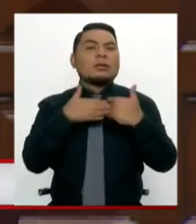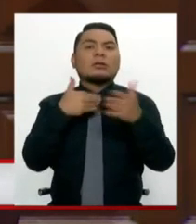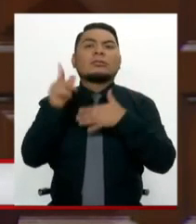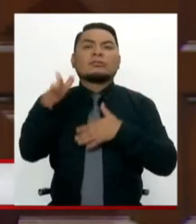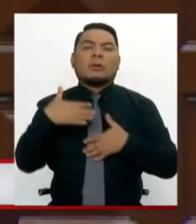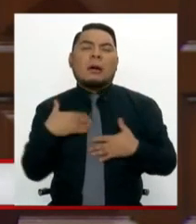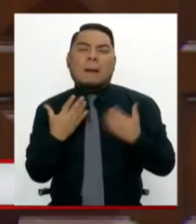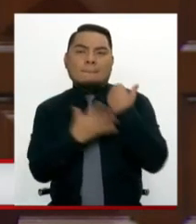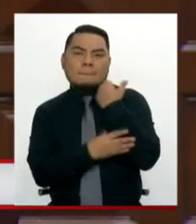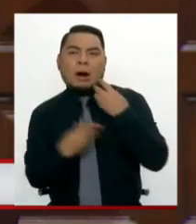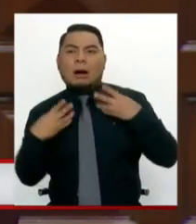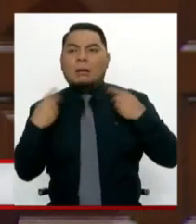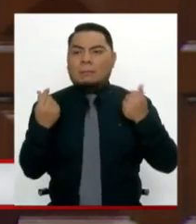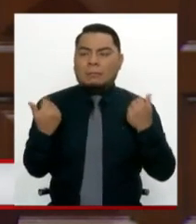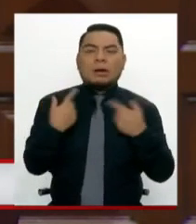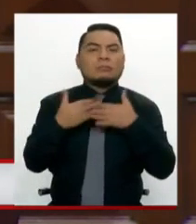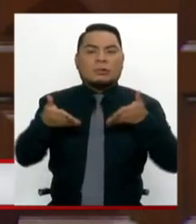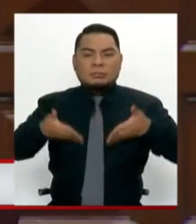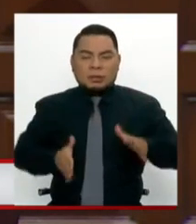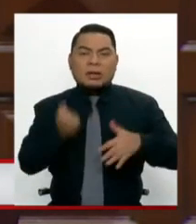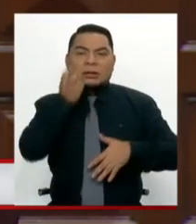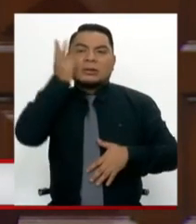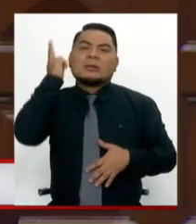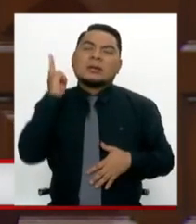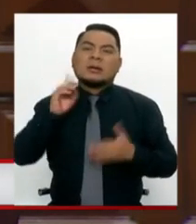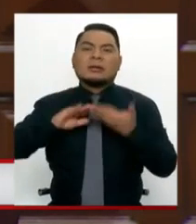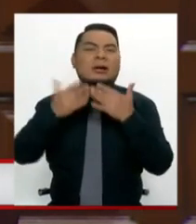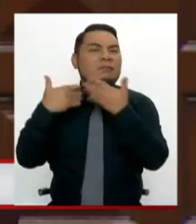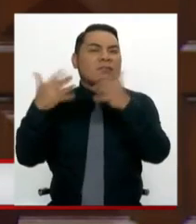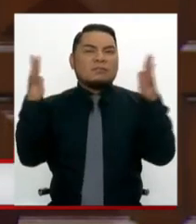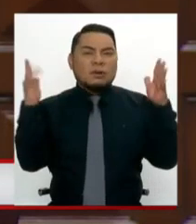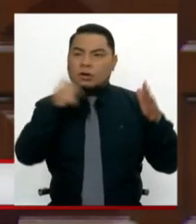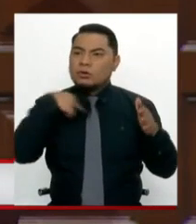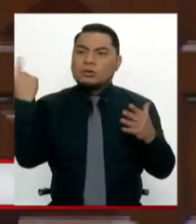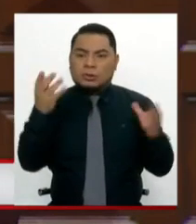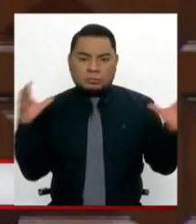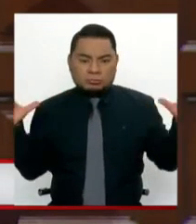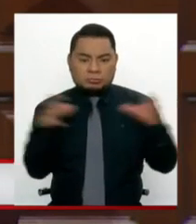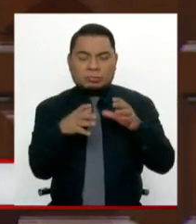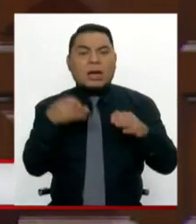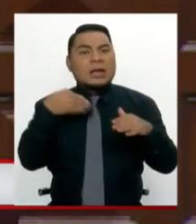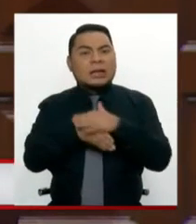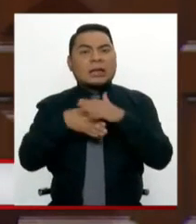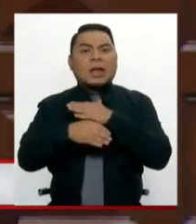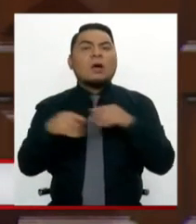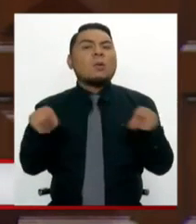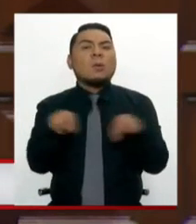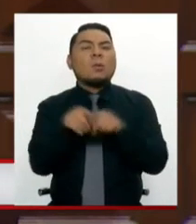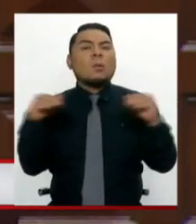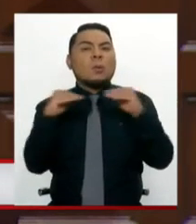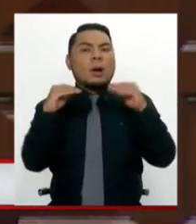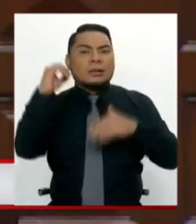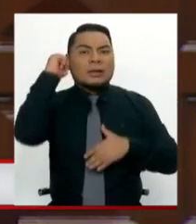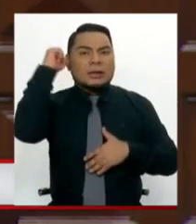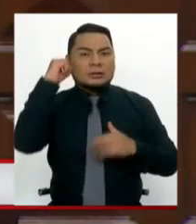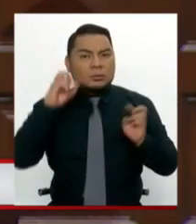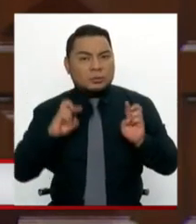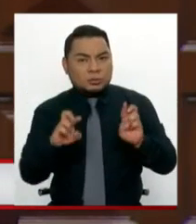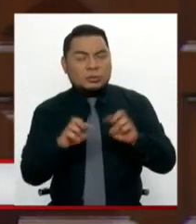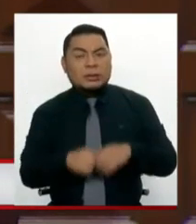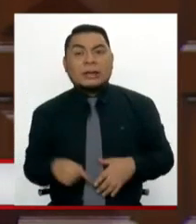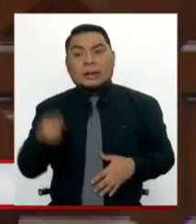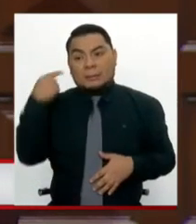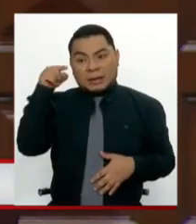condición económica, origen, etnia o género, pueda acceder a los mismos derechos y oportunidades. Para ello,